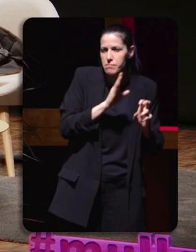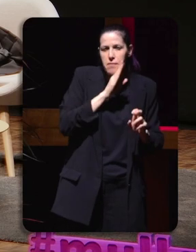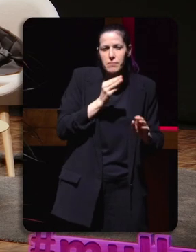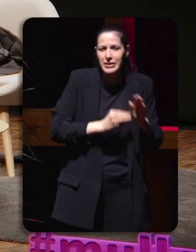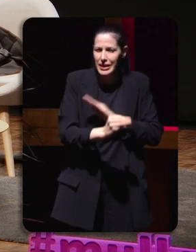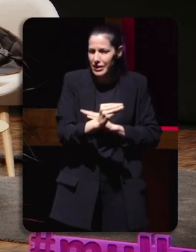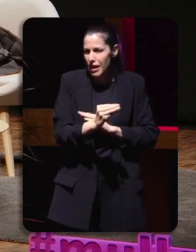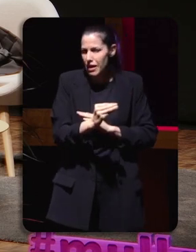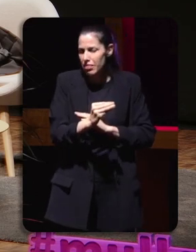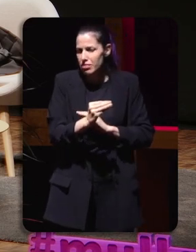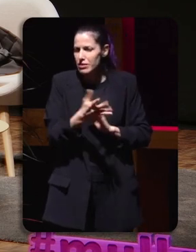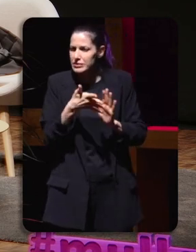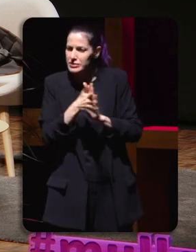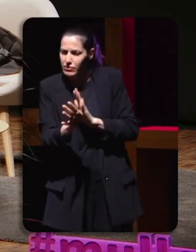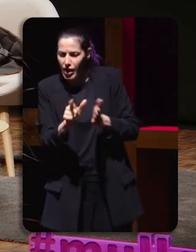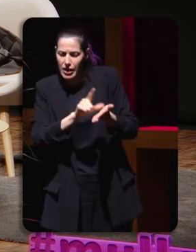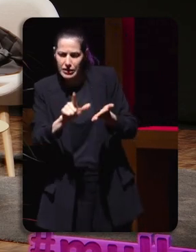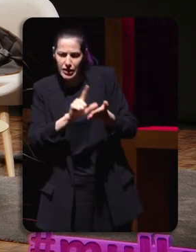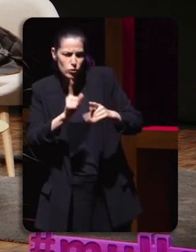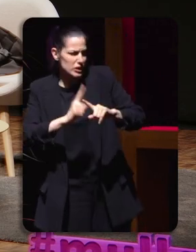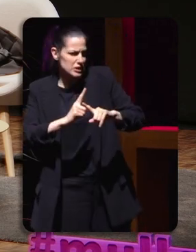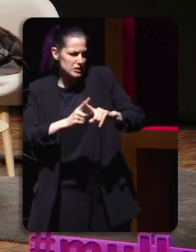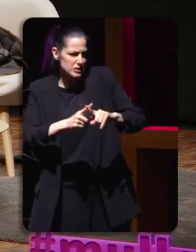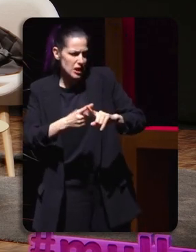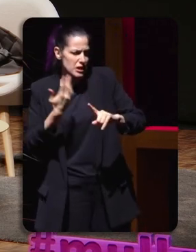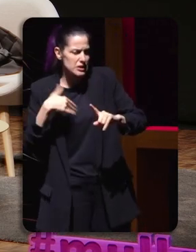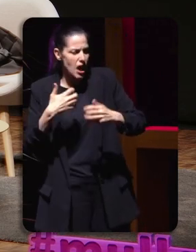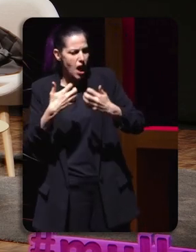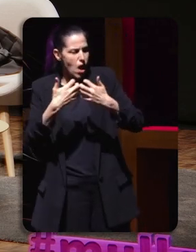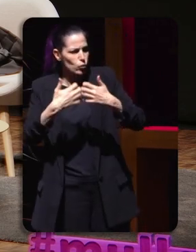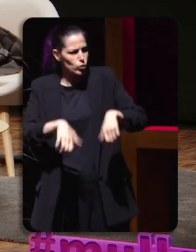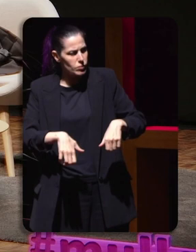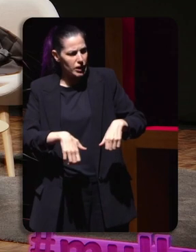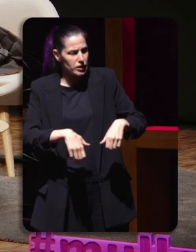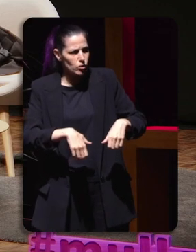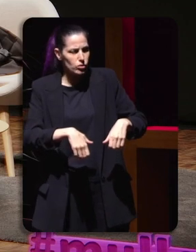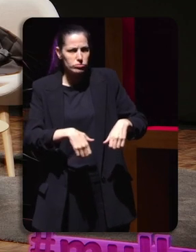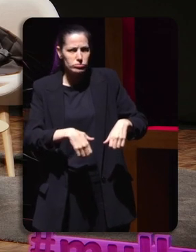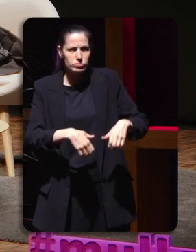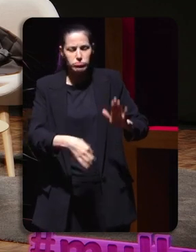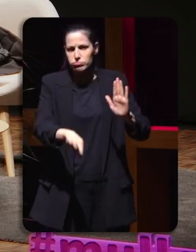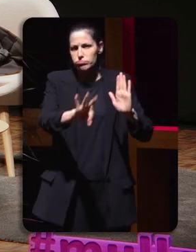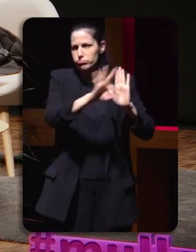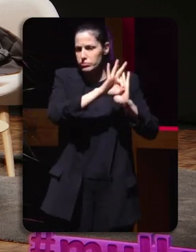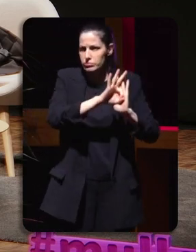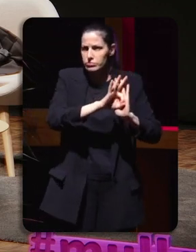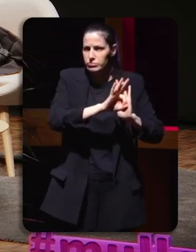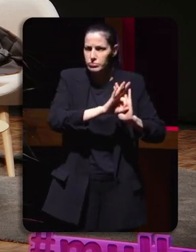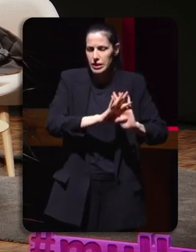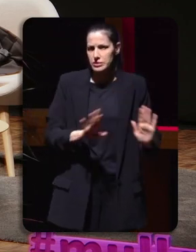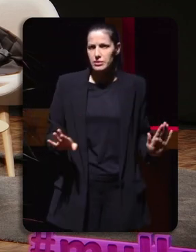pero te ubica en un lugar automático Pero antes ni siquiera de abrir el libro bueno con todo